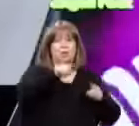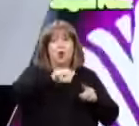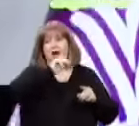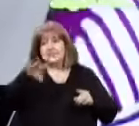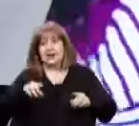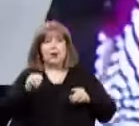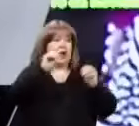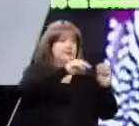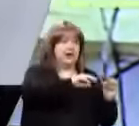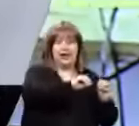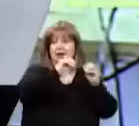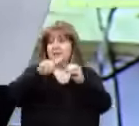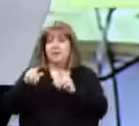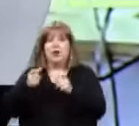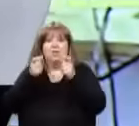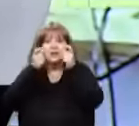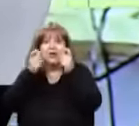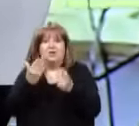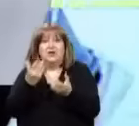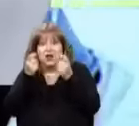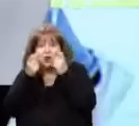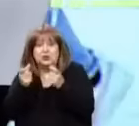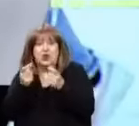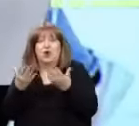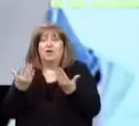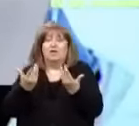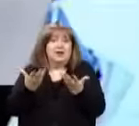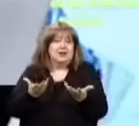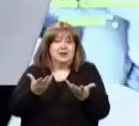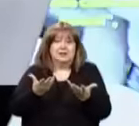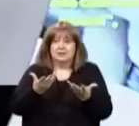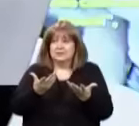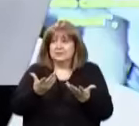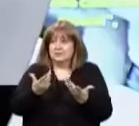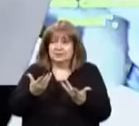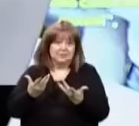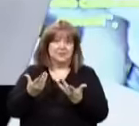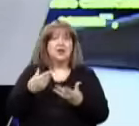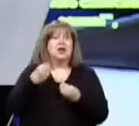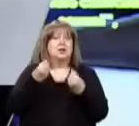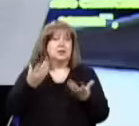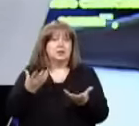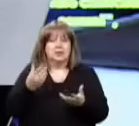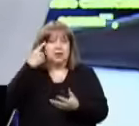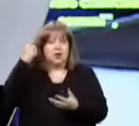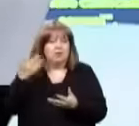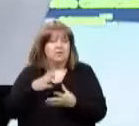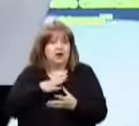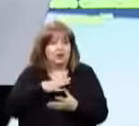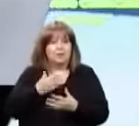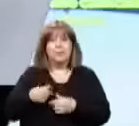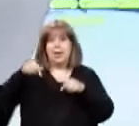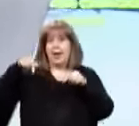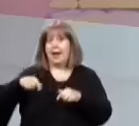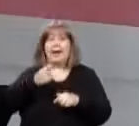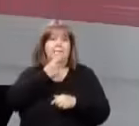cuidados, de observaciones. Exactamente, porque es verdad, el Estado tiene que dar una respuesta ante estas situaciones. Claro. Acá en la provincia de Mendoza también hemos tenido casos